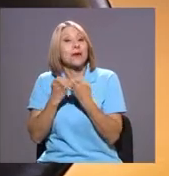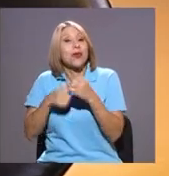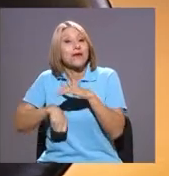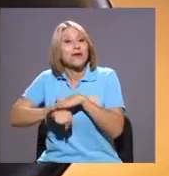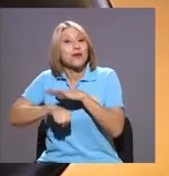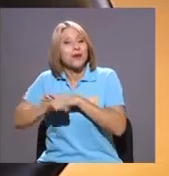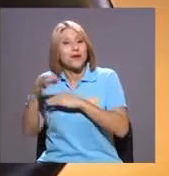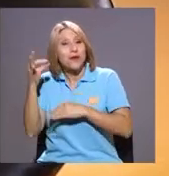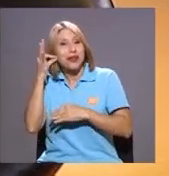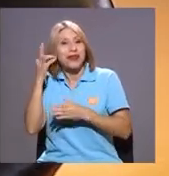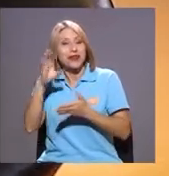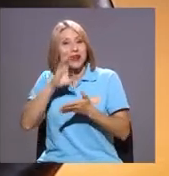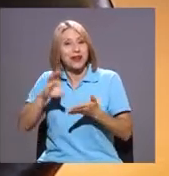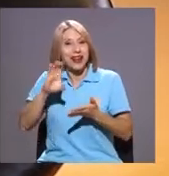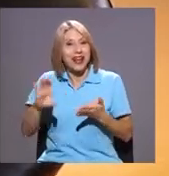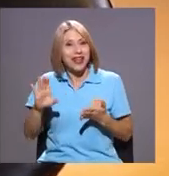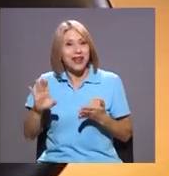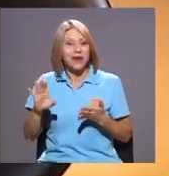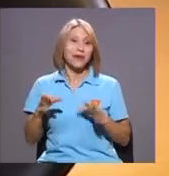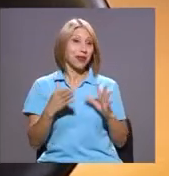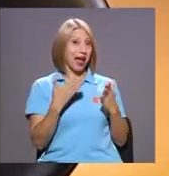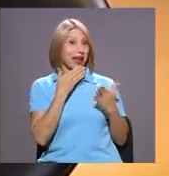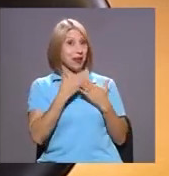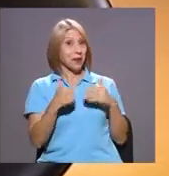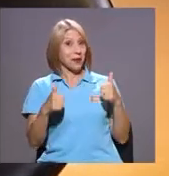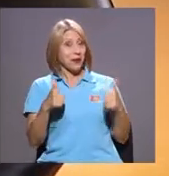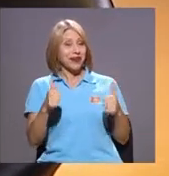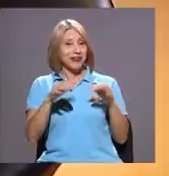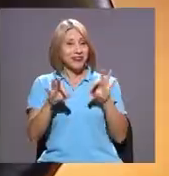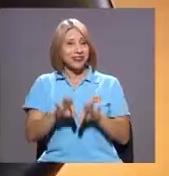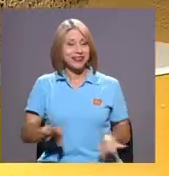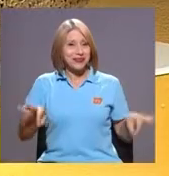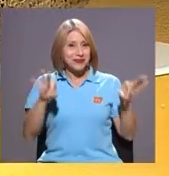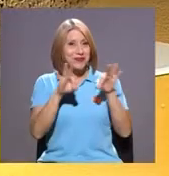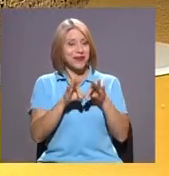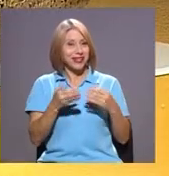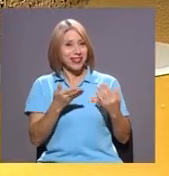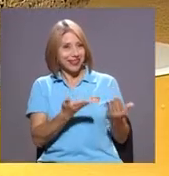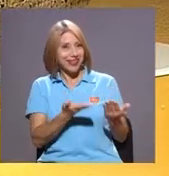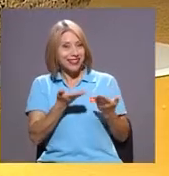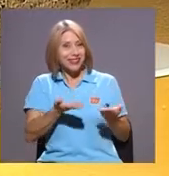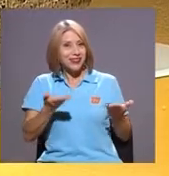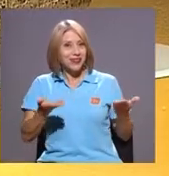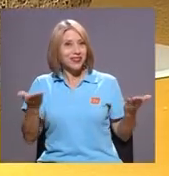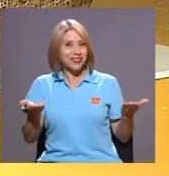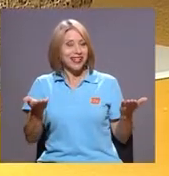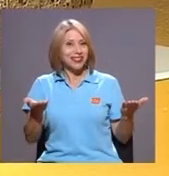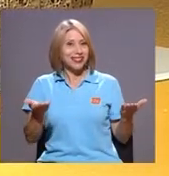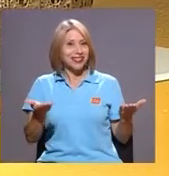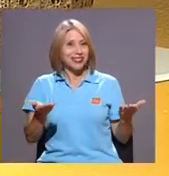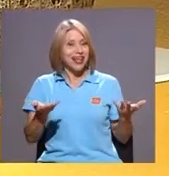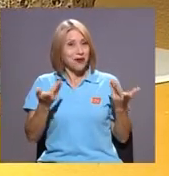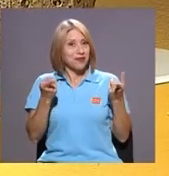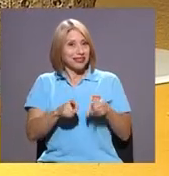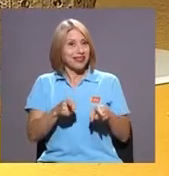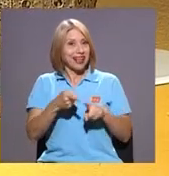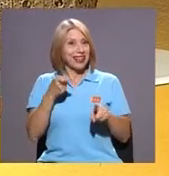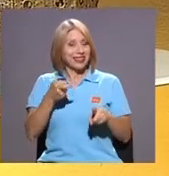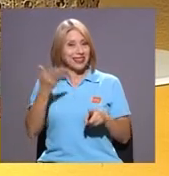bueno, de cosillas. Sí, es importante que esas cosas se dieran desde entonces.